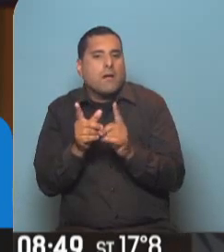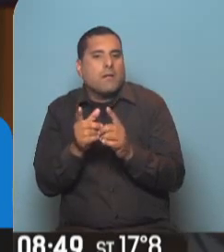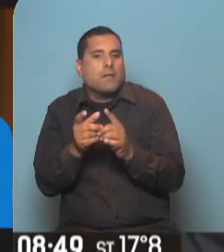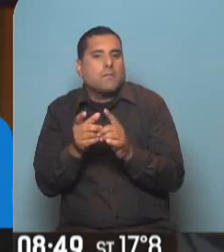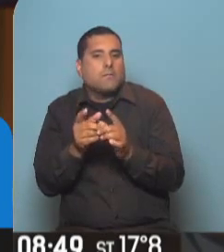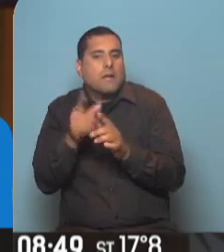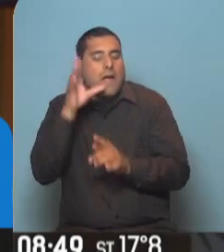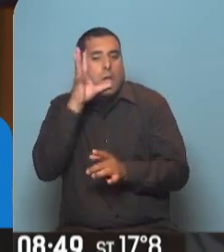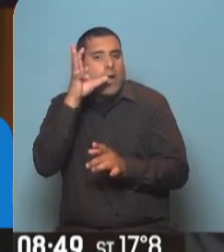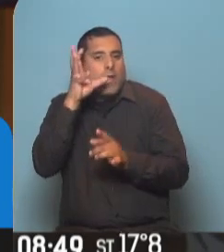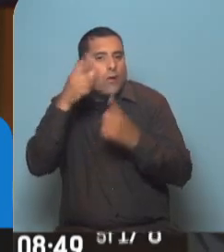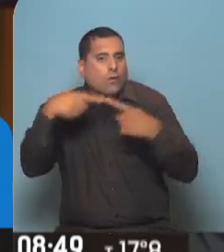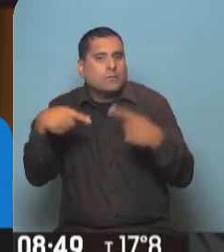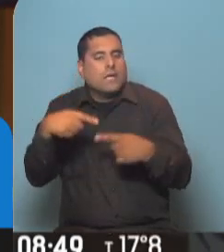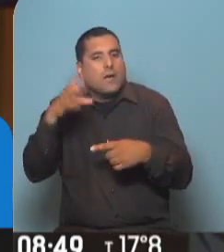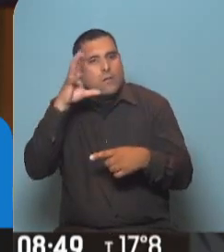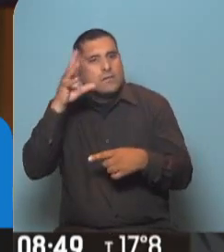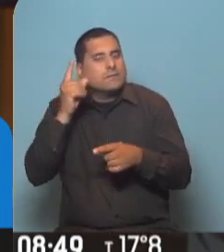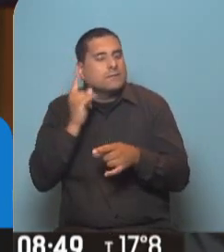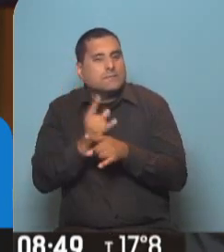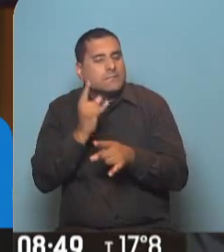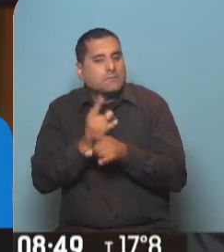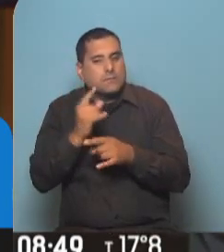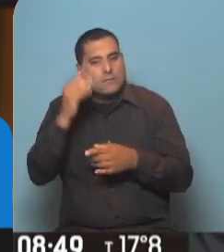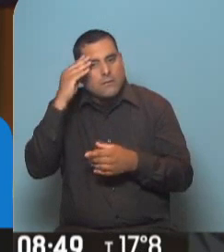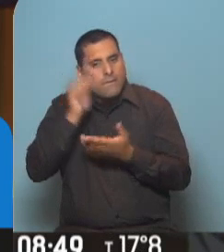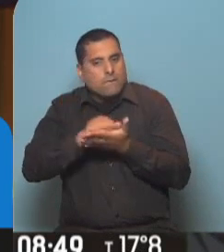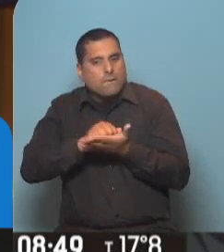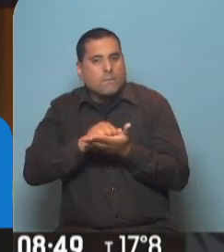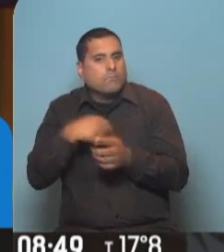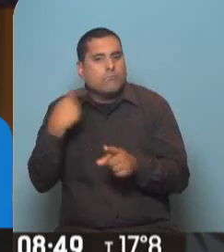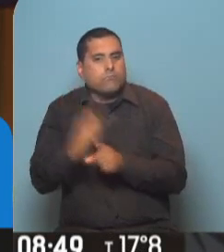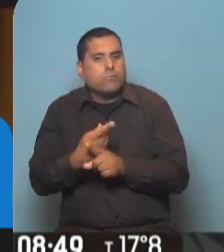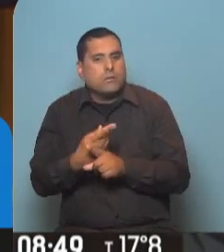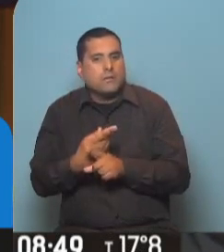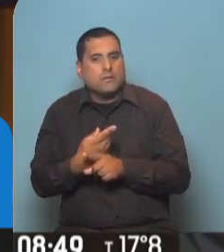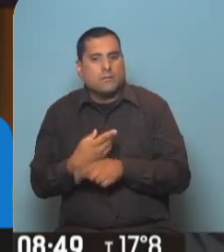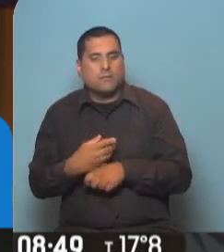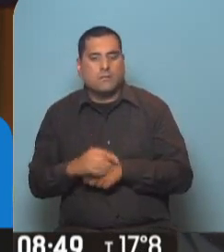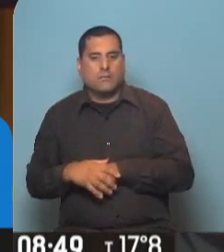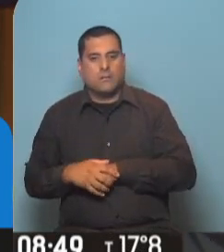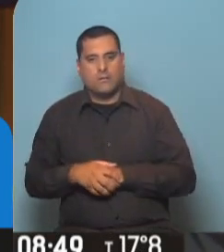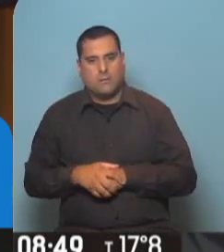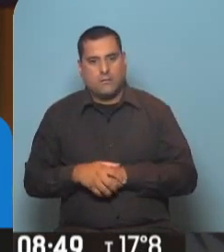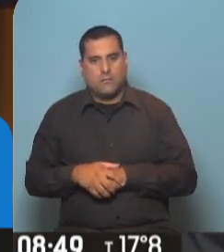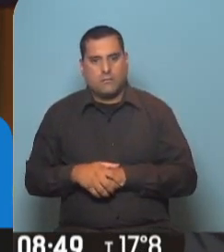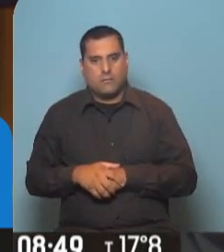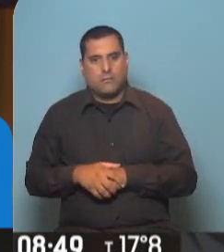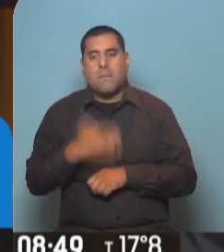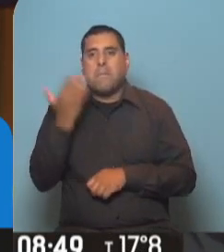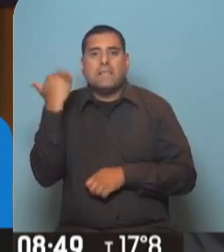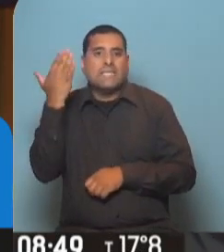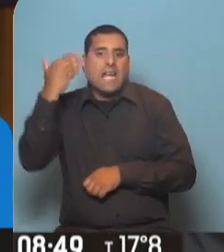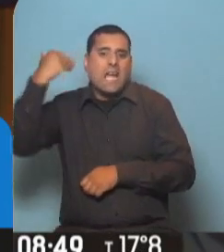recuerdos de su vida que se vuelven pasados demasiado presentes valga la